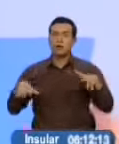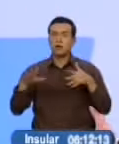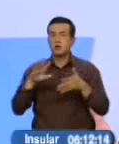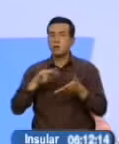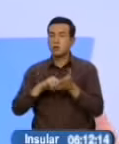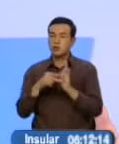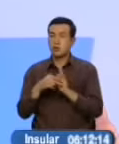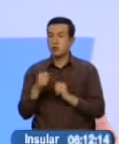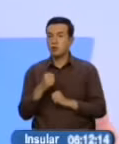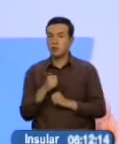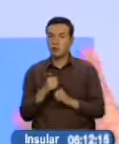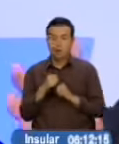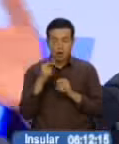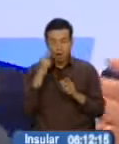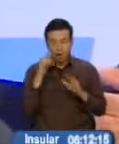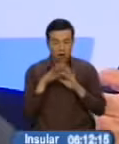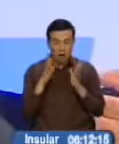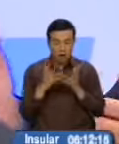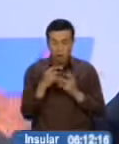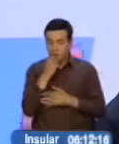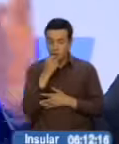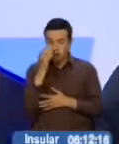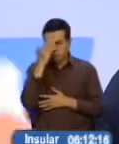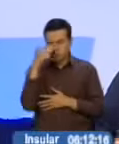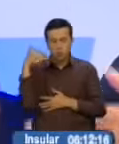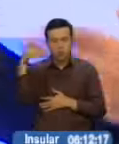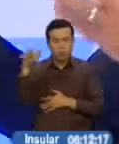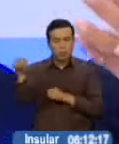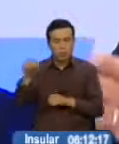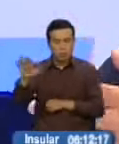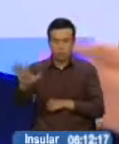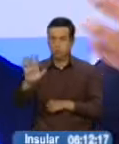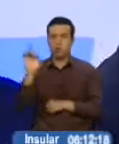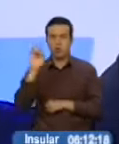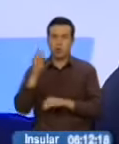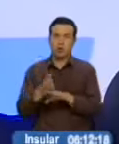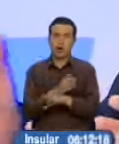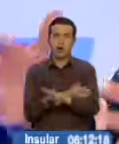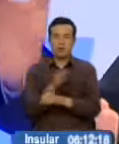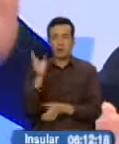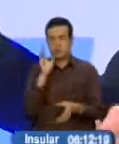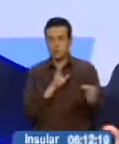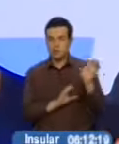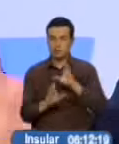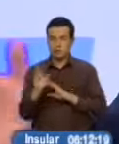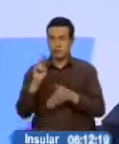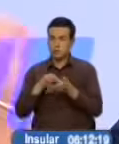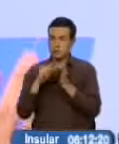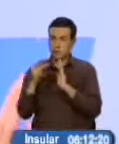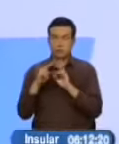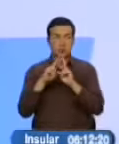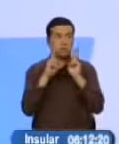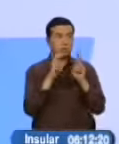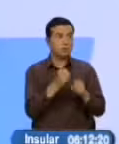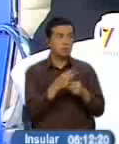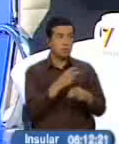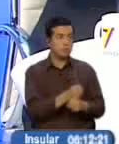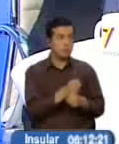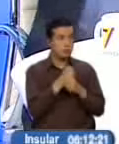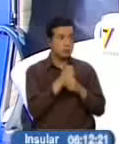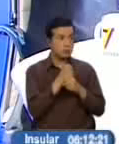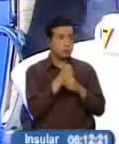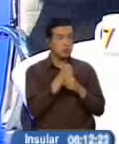trata de tener una bolita mágica, aquí se trata de acudir al análisis científico. No, pero en temas de aseguramiento